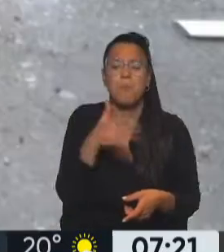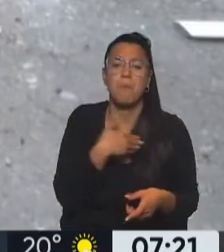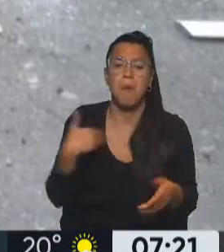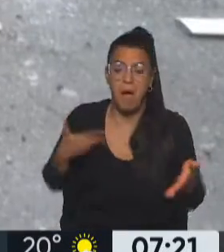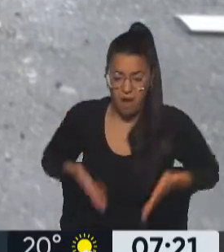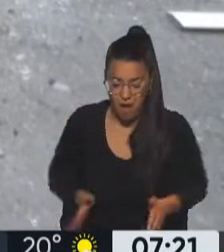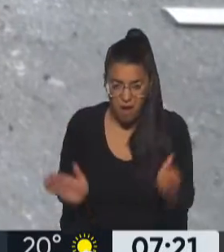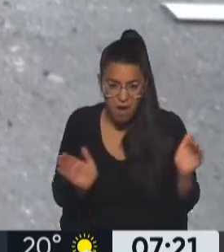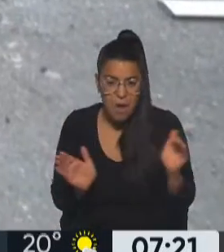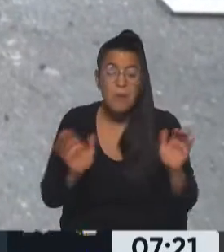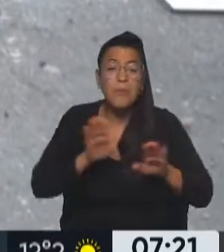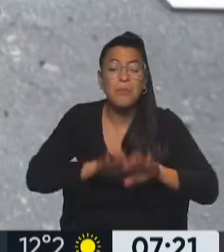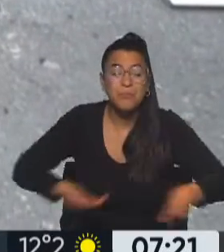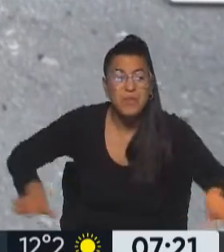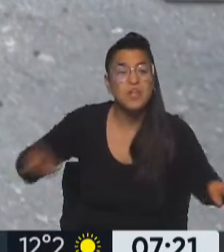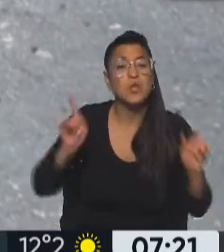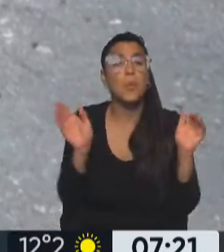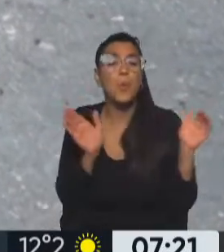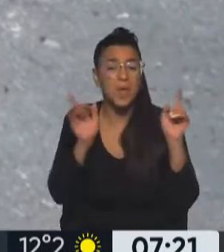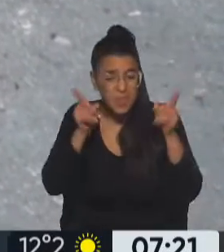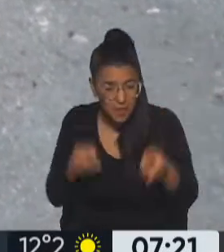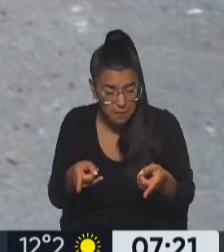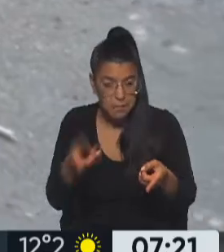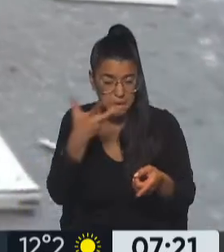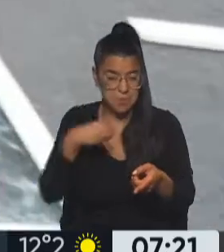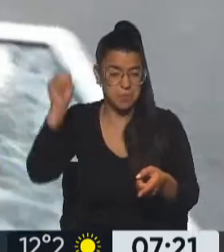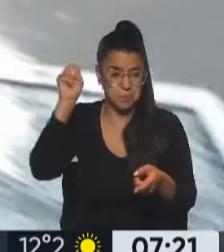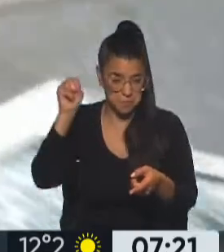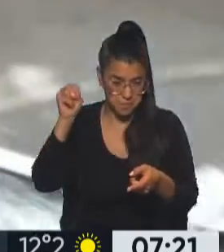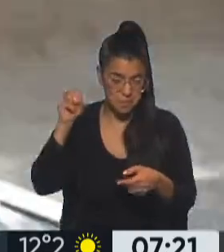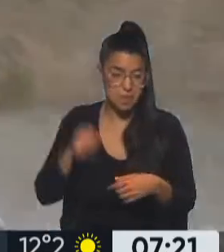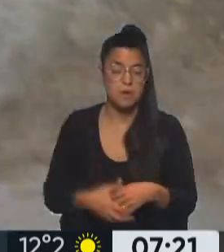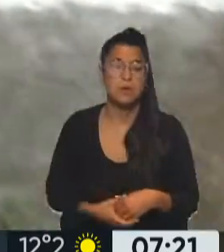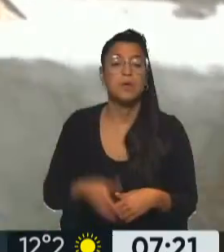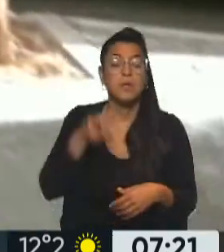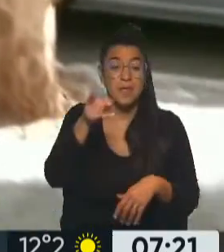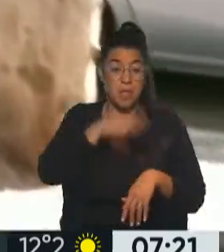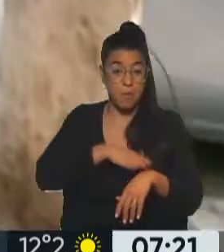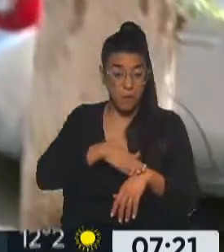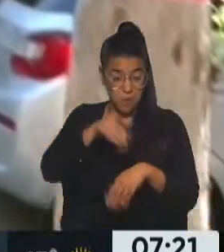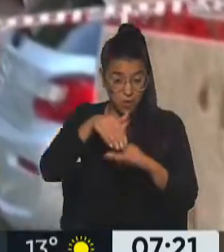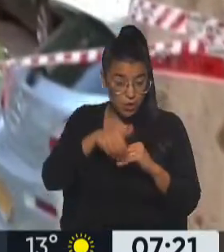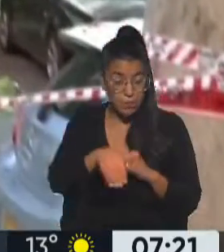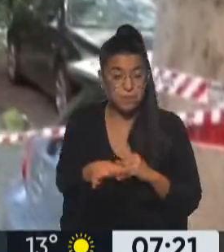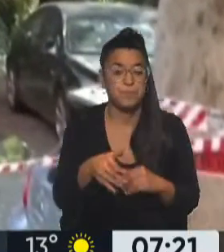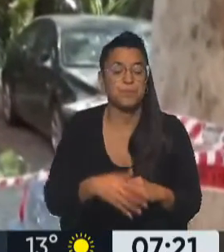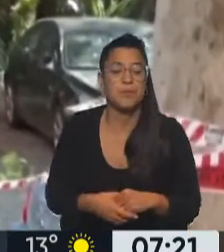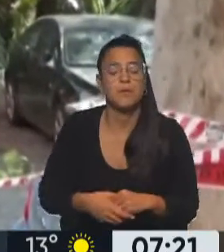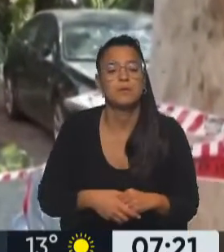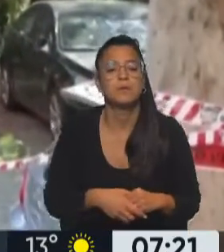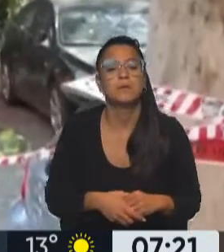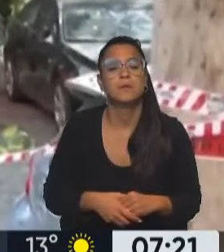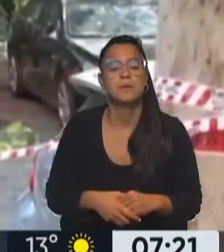parturientas, estamos hablando de niños, estamos hablando de bebés. ¿Sí? Desde ese momento se trató